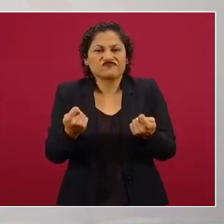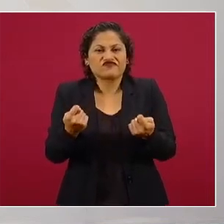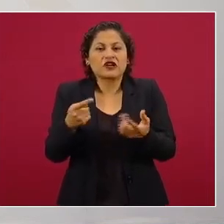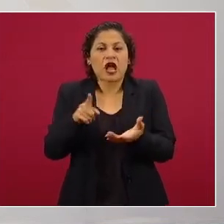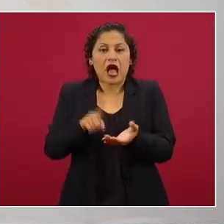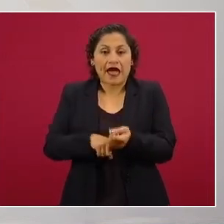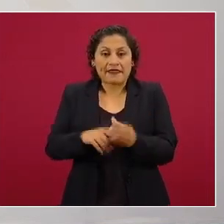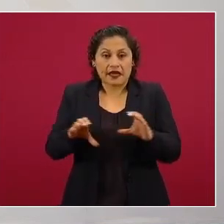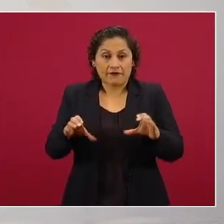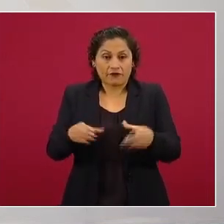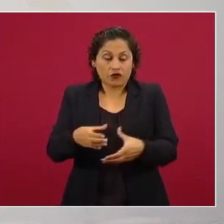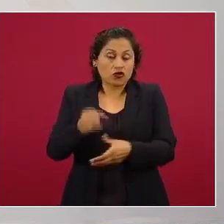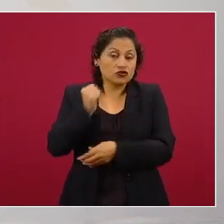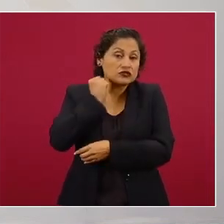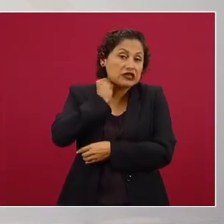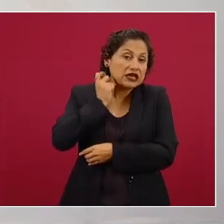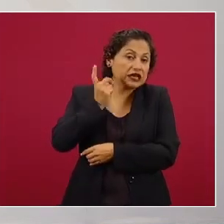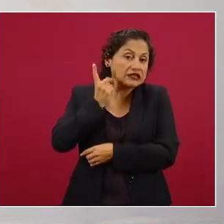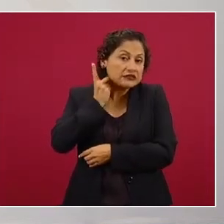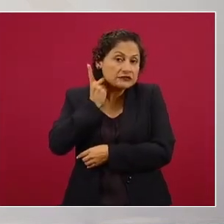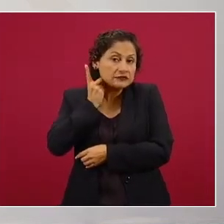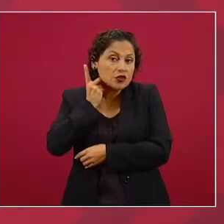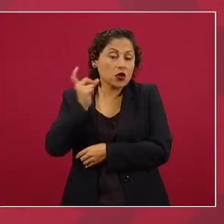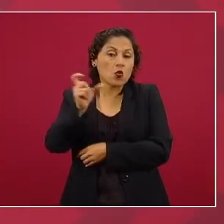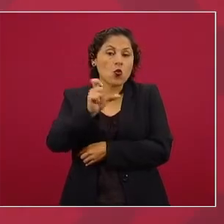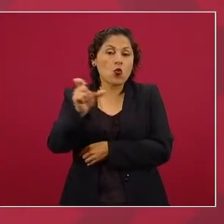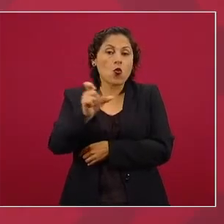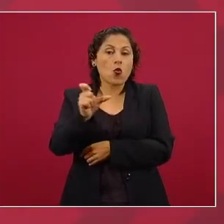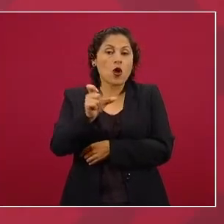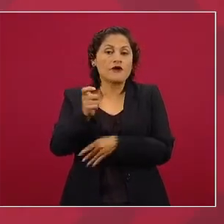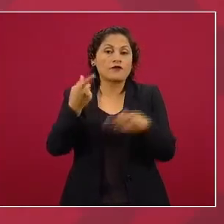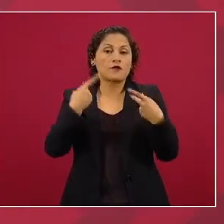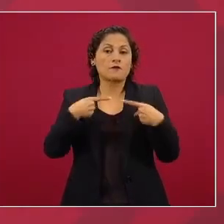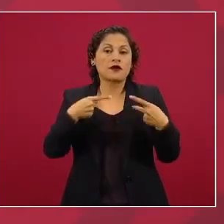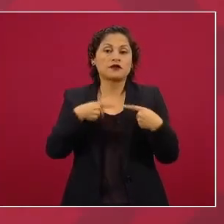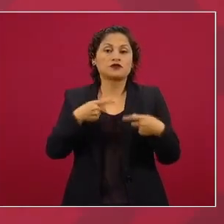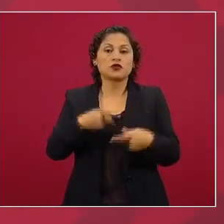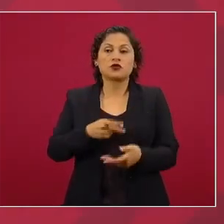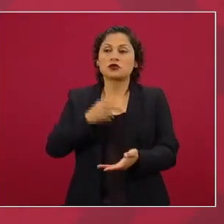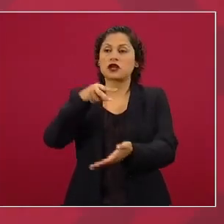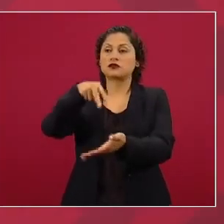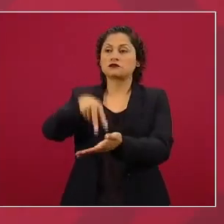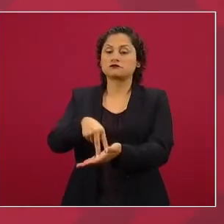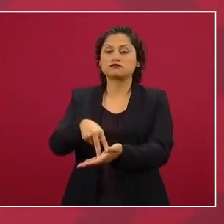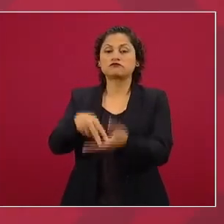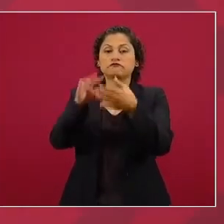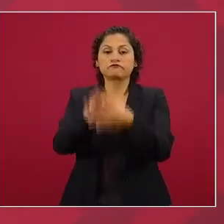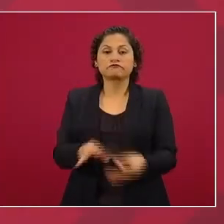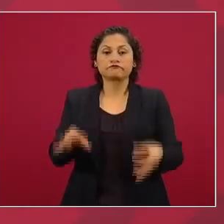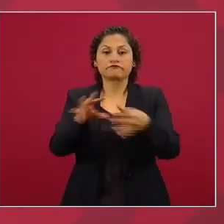Congreso con los que van a informar, como lo hicieron con el doctor